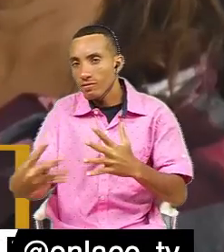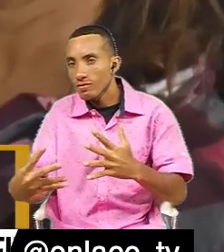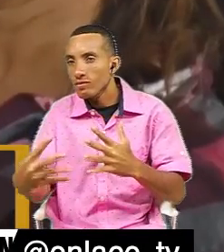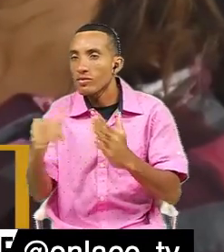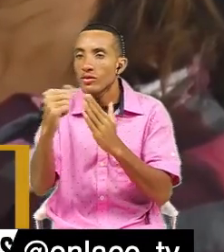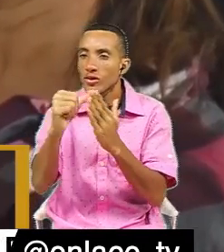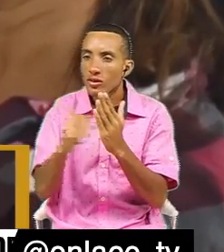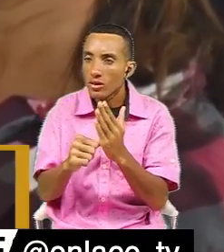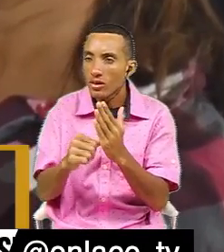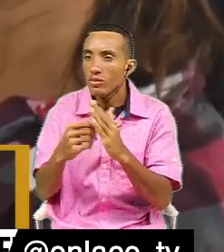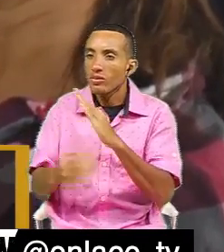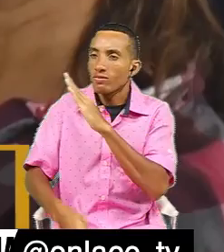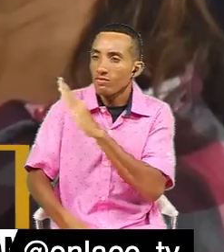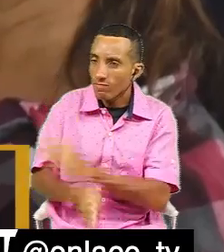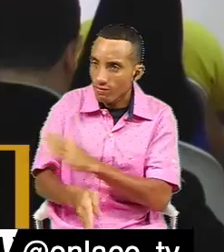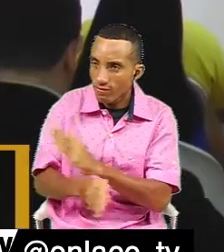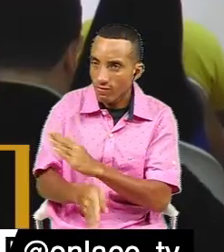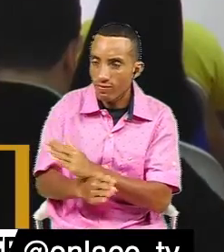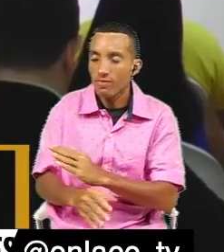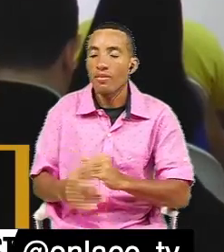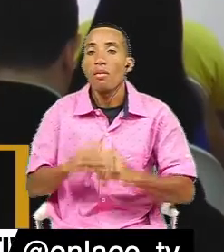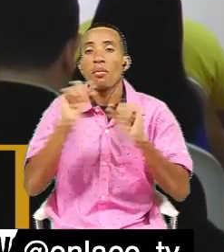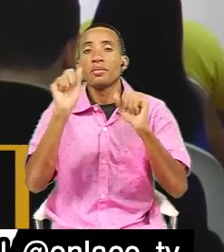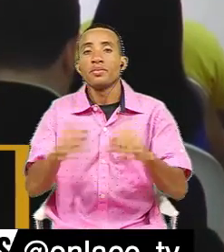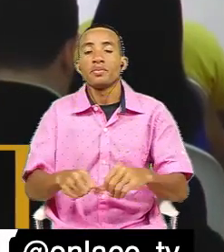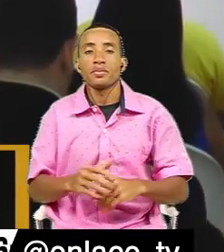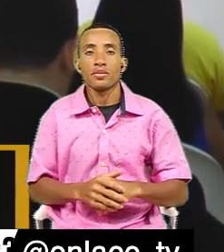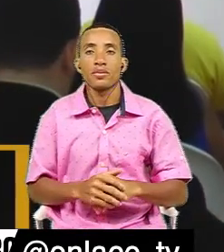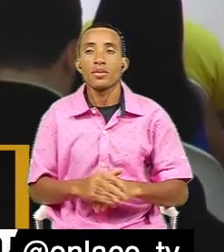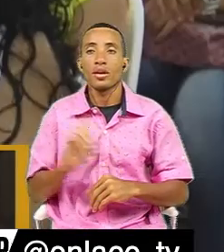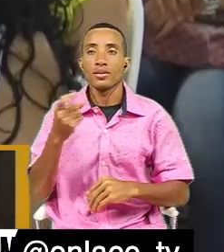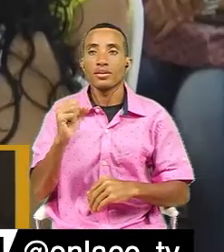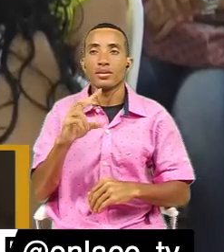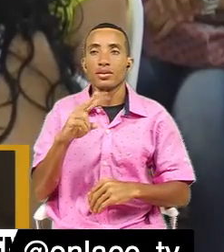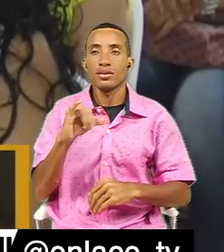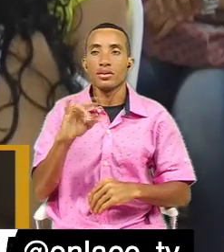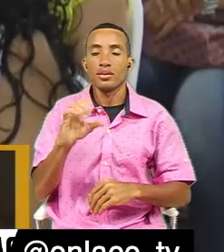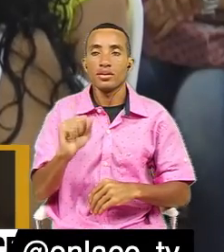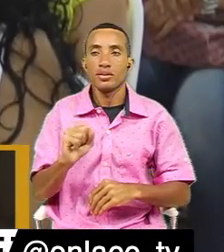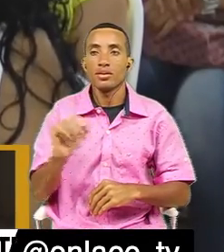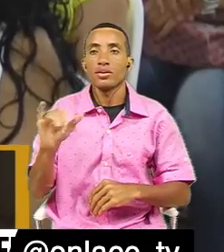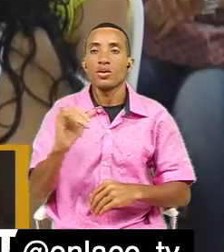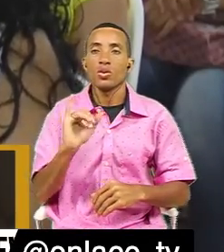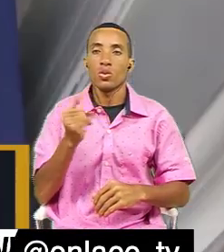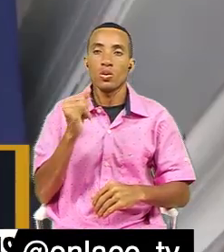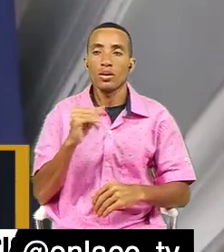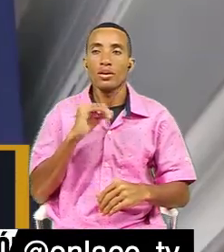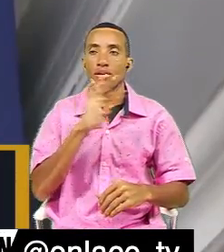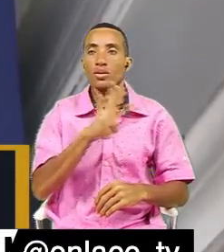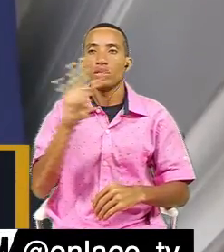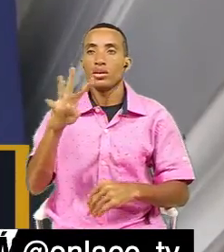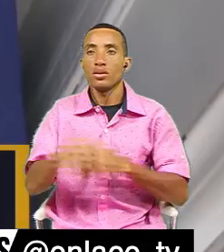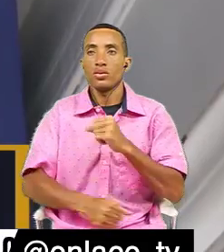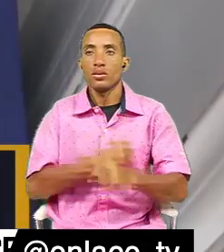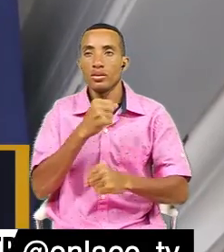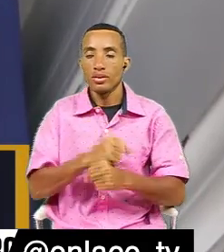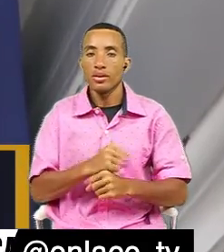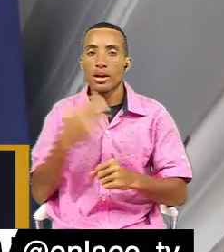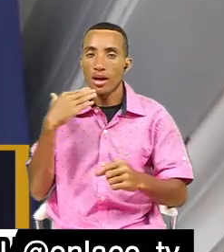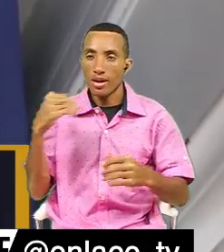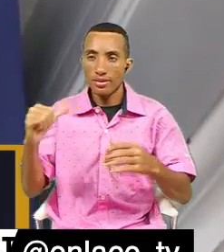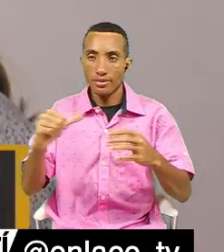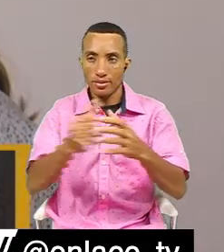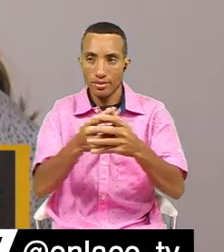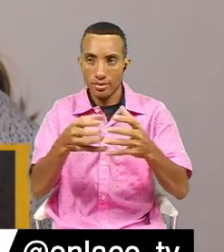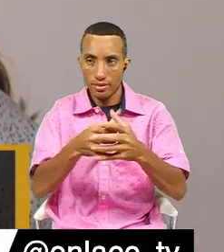consolidar lo que haya por consolidar. Gaviria Betancur participa este jueves de los actos de celebración de los 44 años de la Organización Femenina Popular